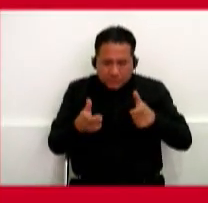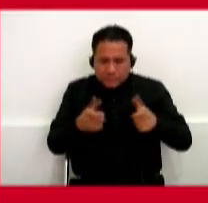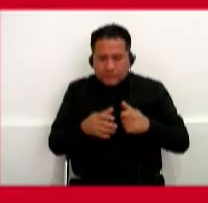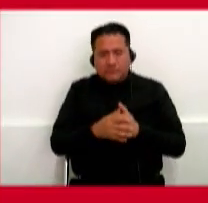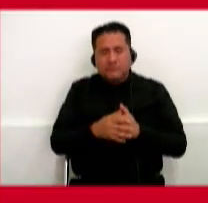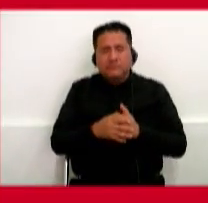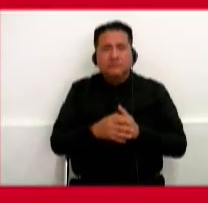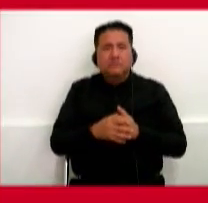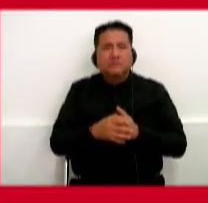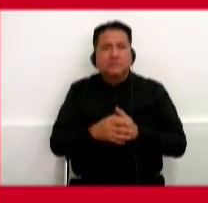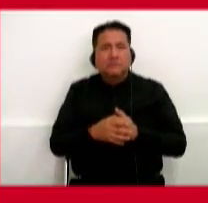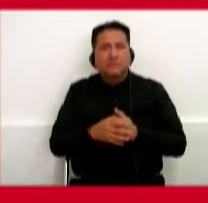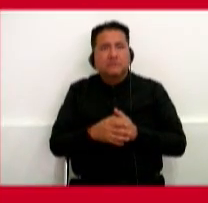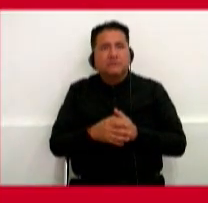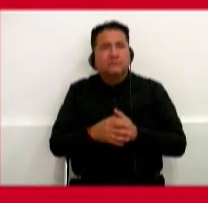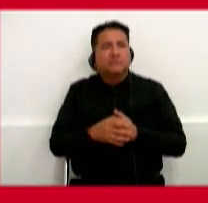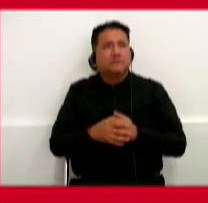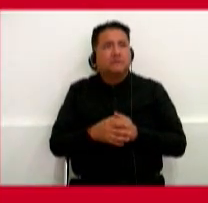área de dispatch asimismo.